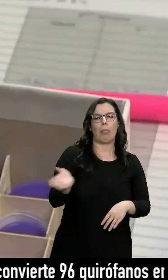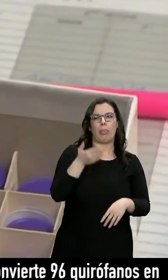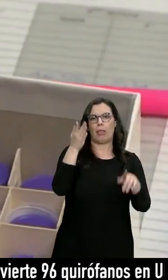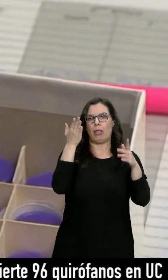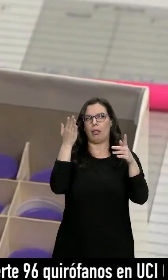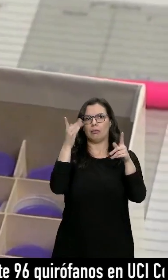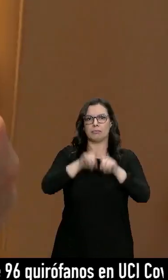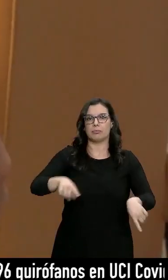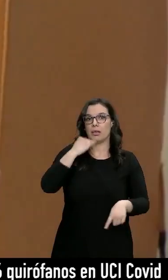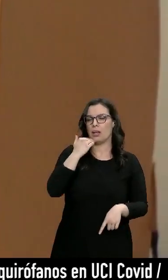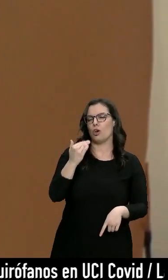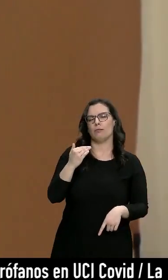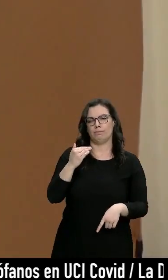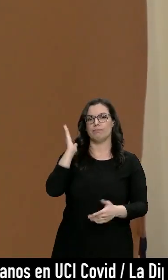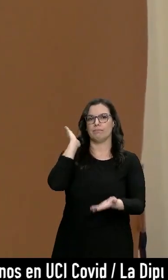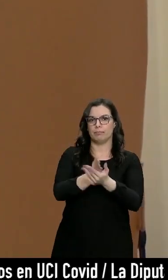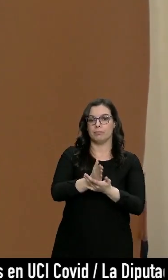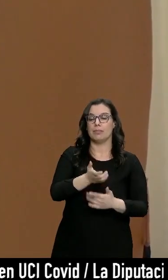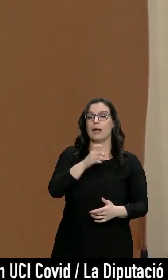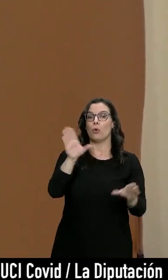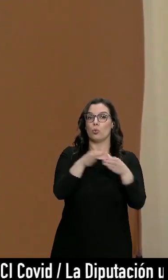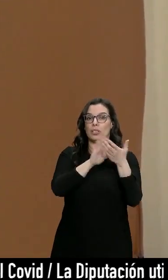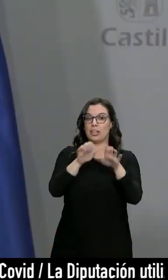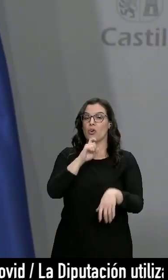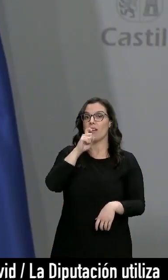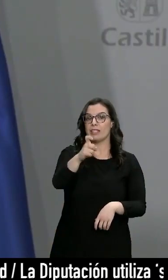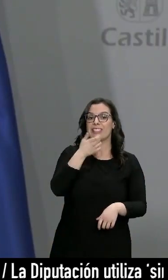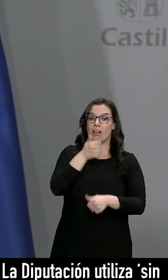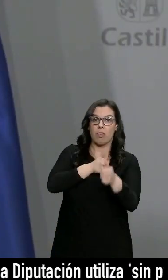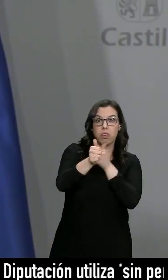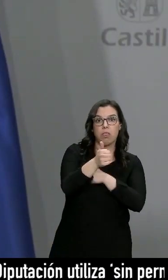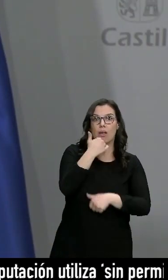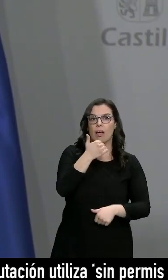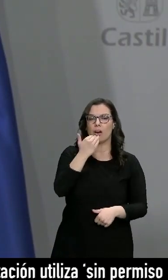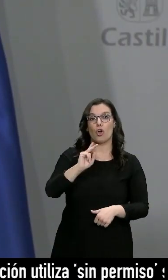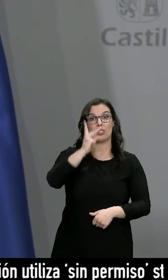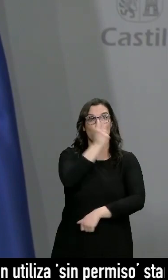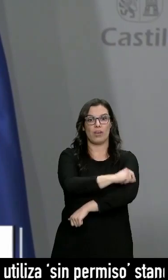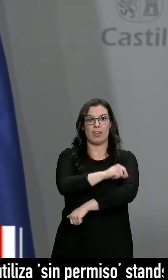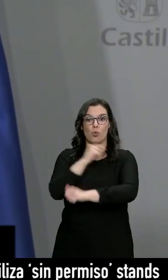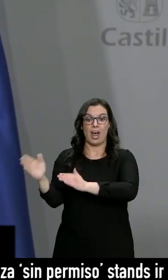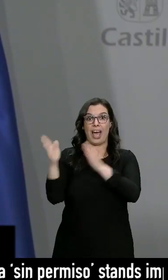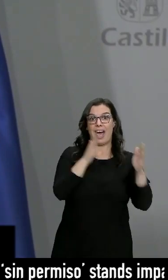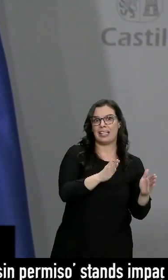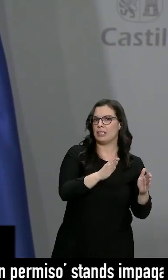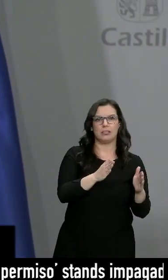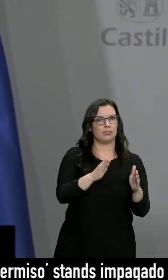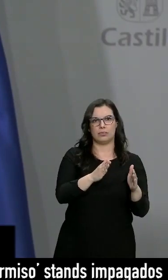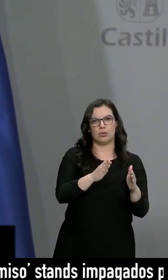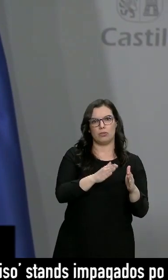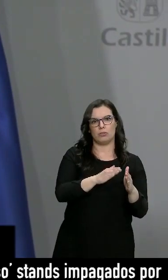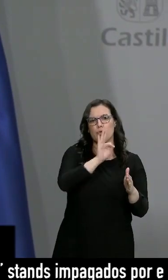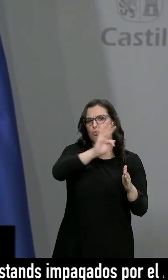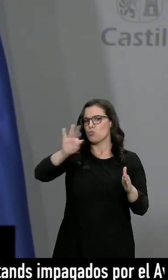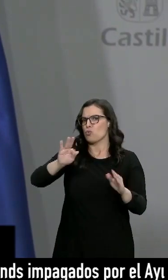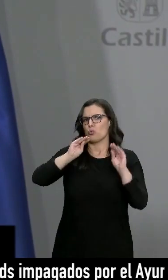La Junta avisa a quien se salte su turno para recibir la vacuna. En la segunda dosis no vamos a alterar ni a hacer